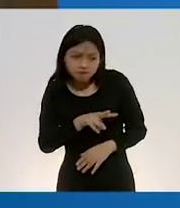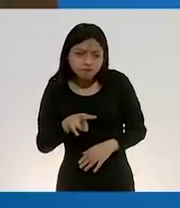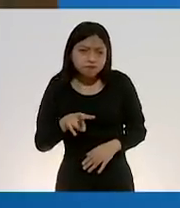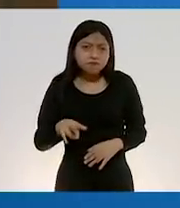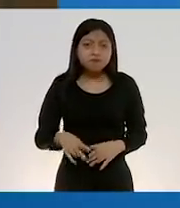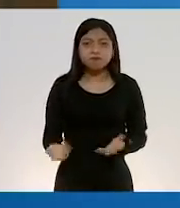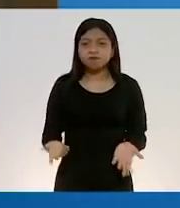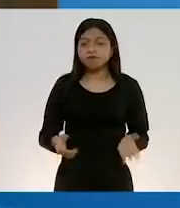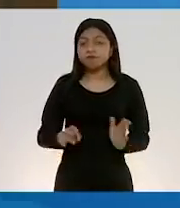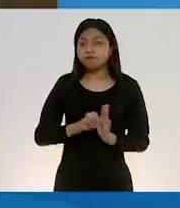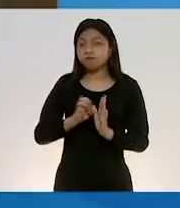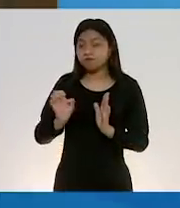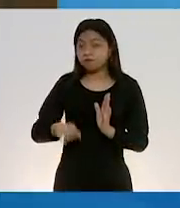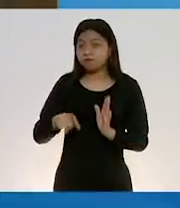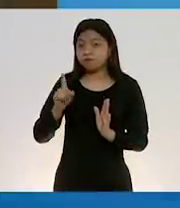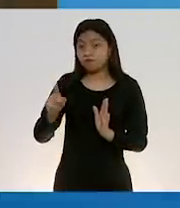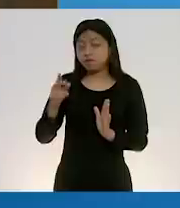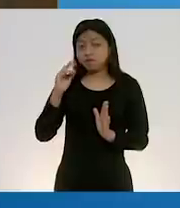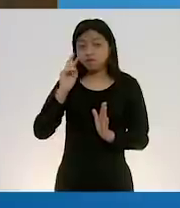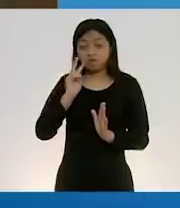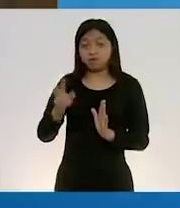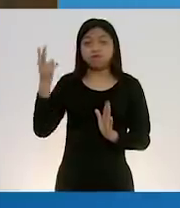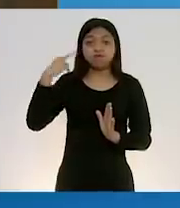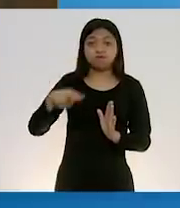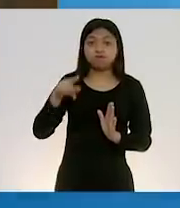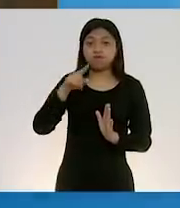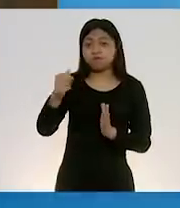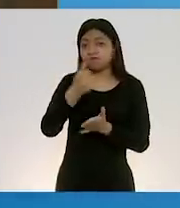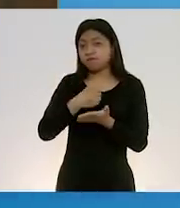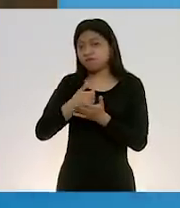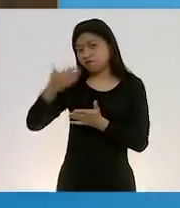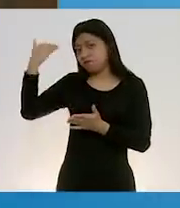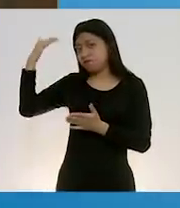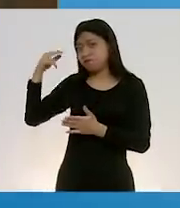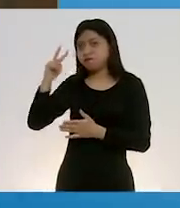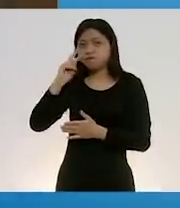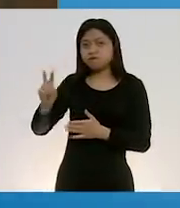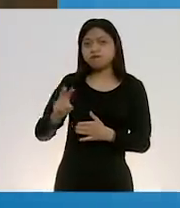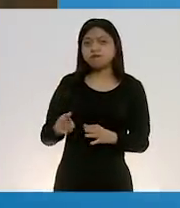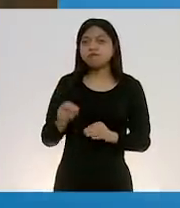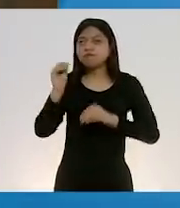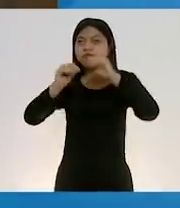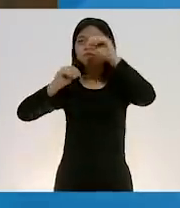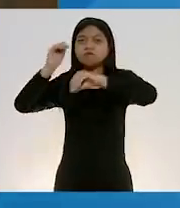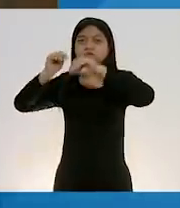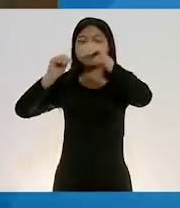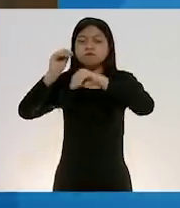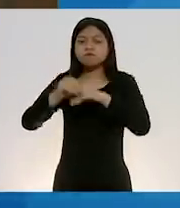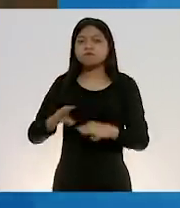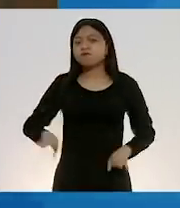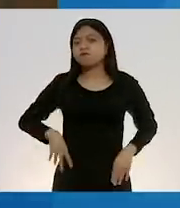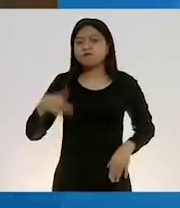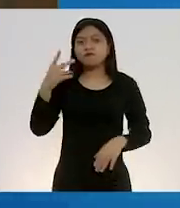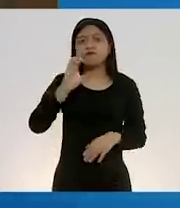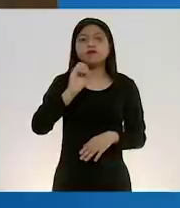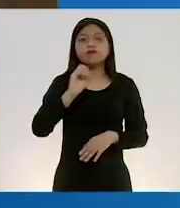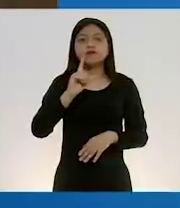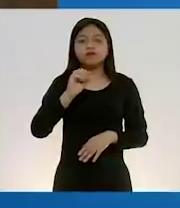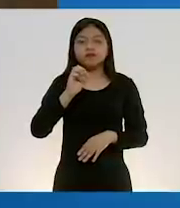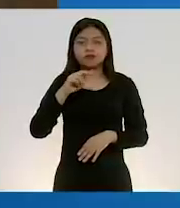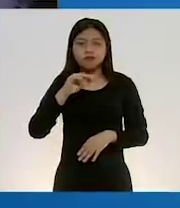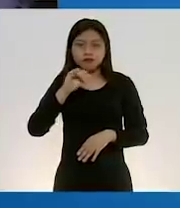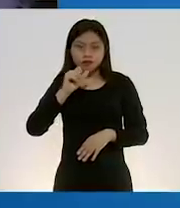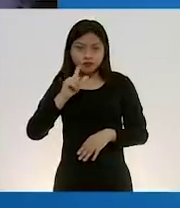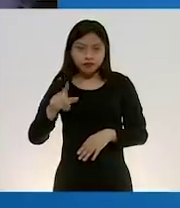visitemos cualquiera de nuestras ciudades antiguas para que encontremos el diseño colonial, y alrededor estaban los barrios